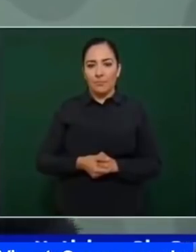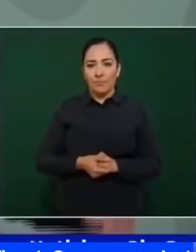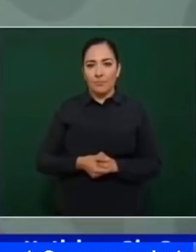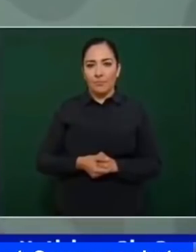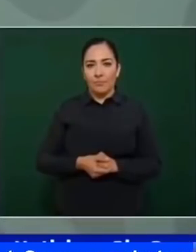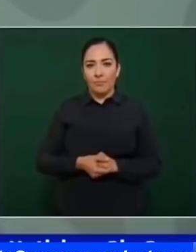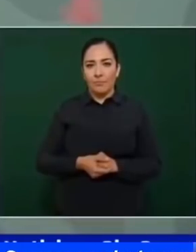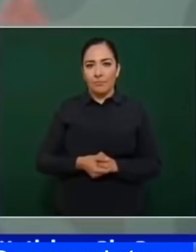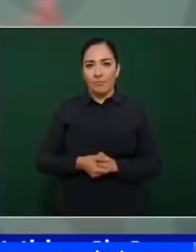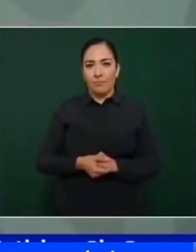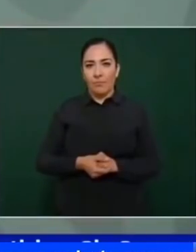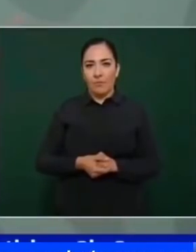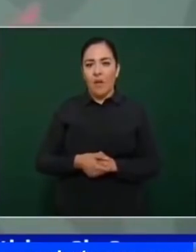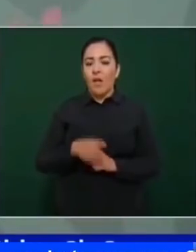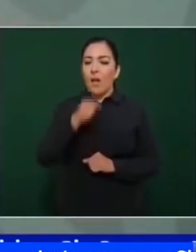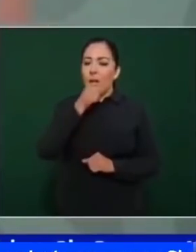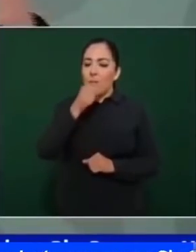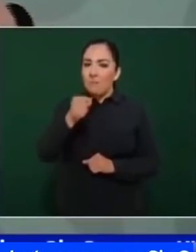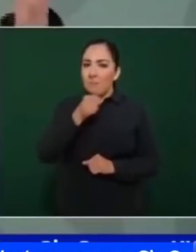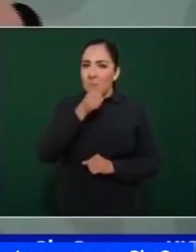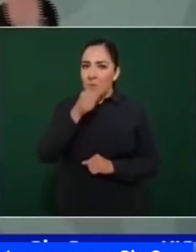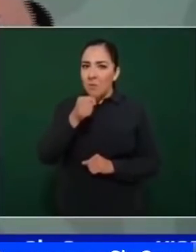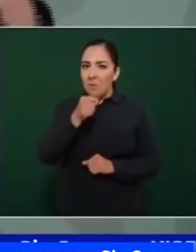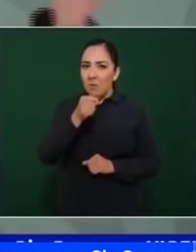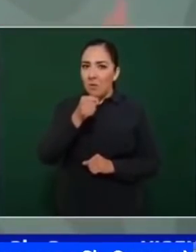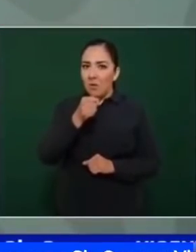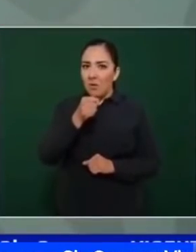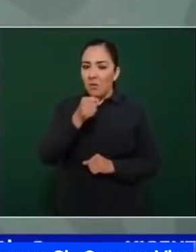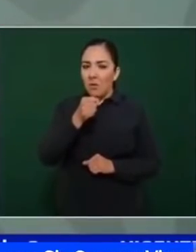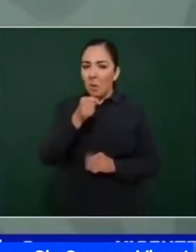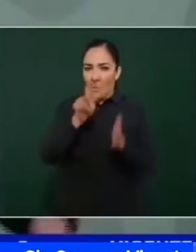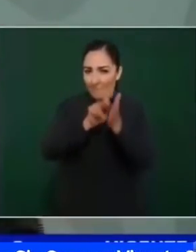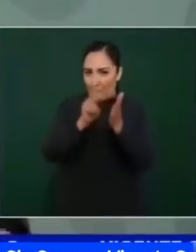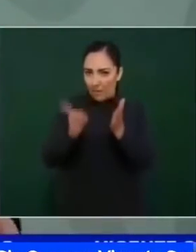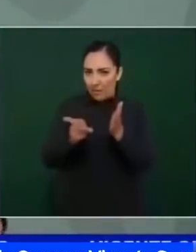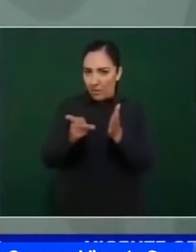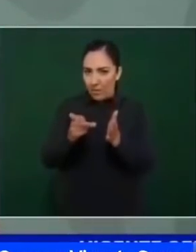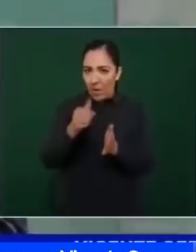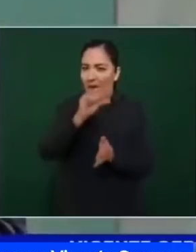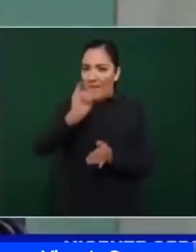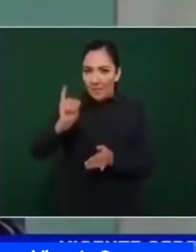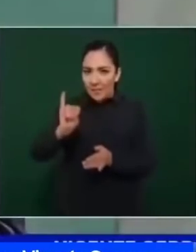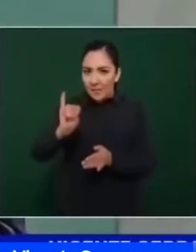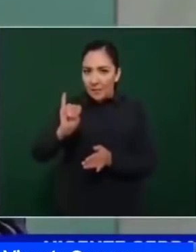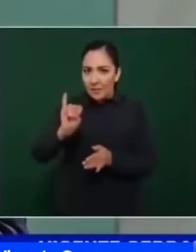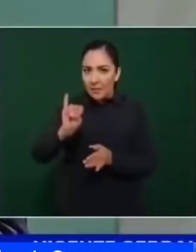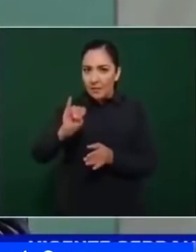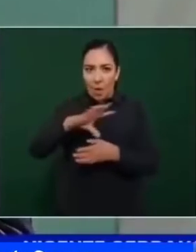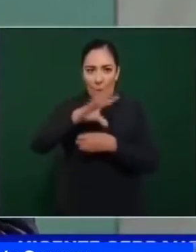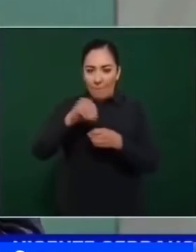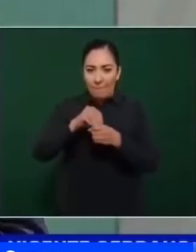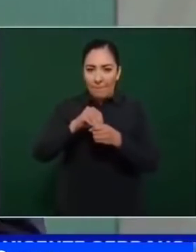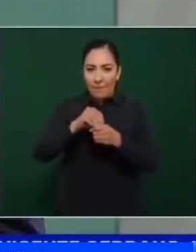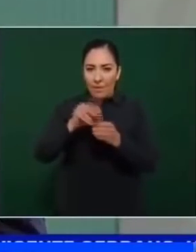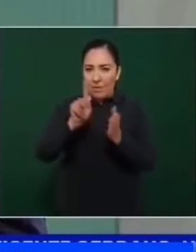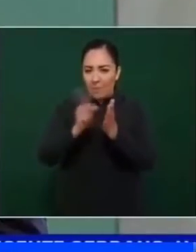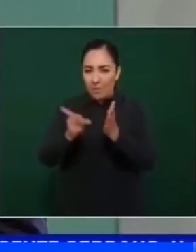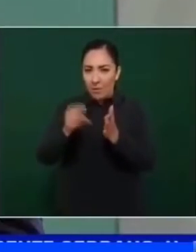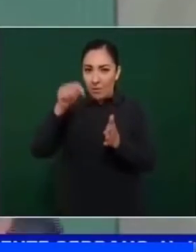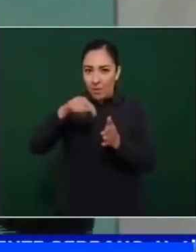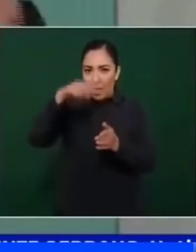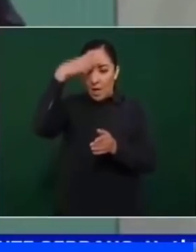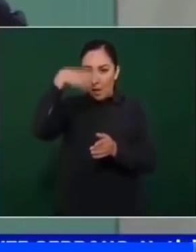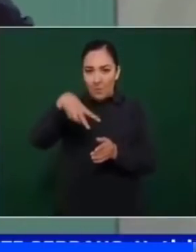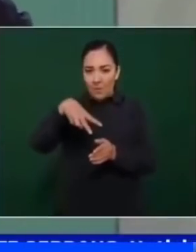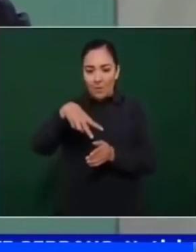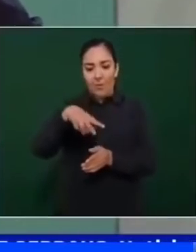una prensa así, que no es toda la prensa de México, afortunadamente,